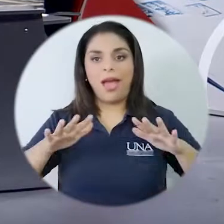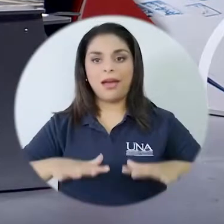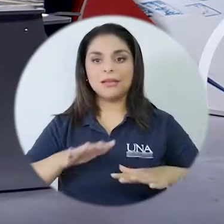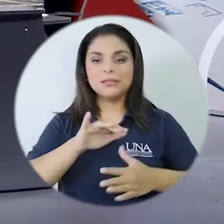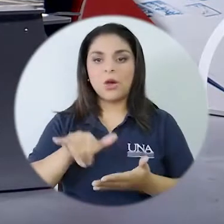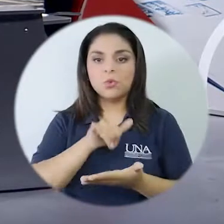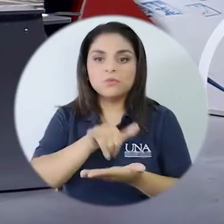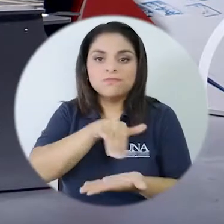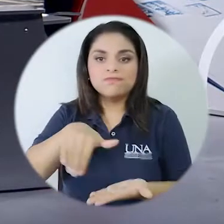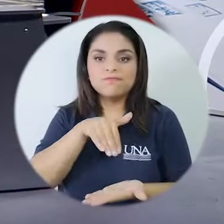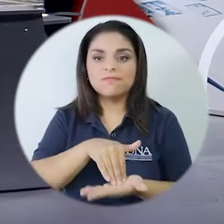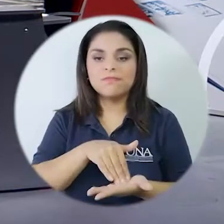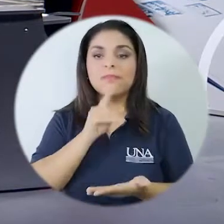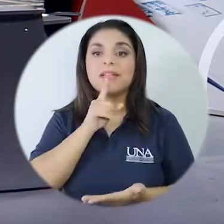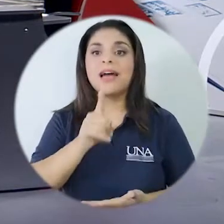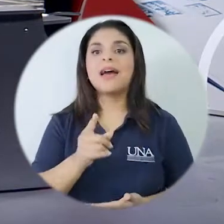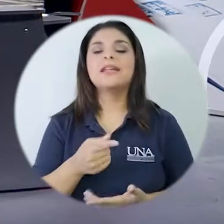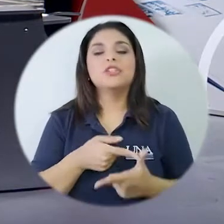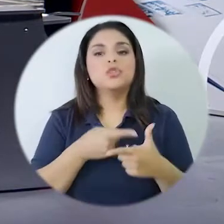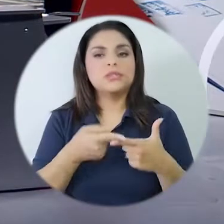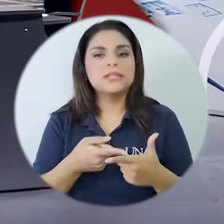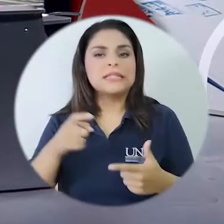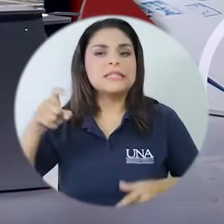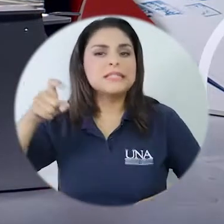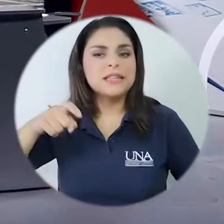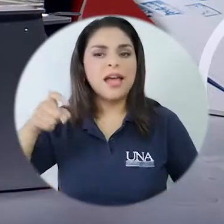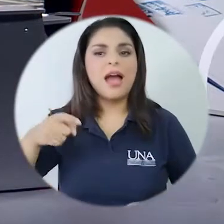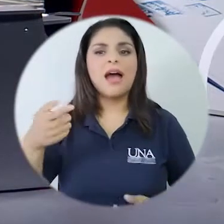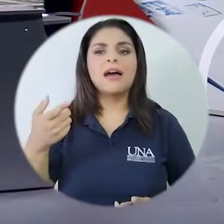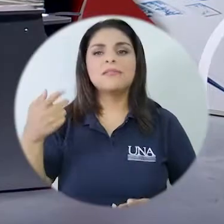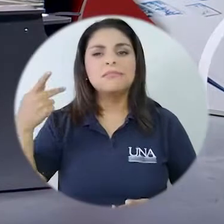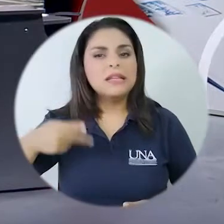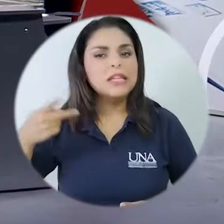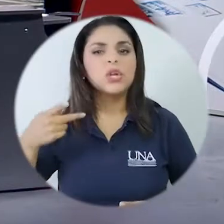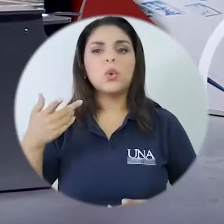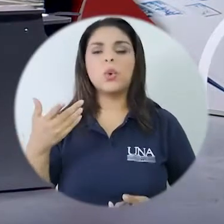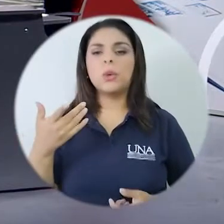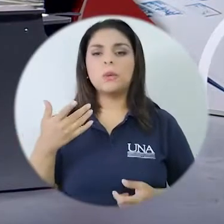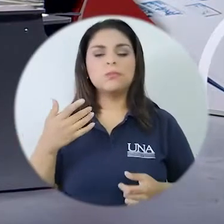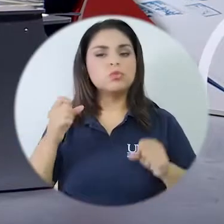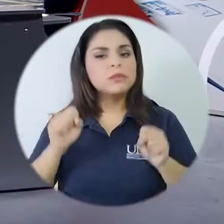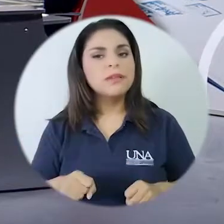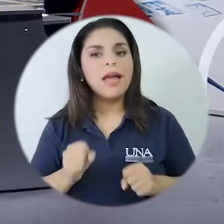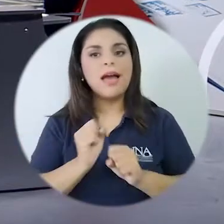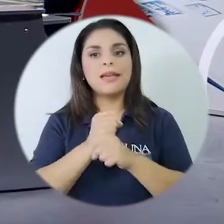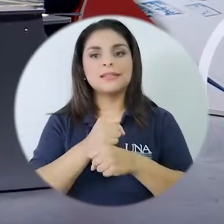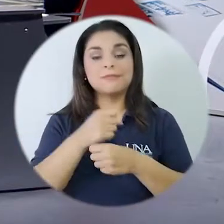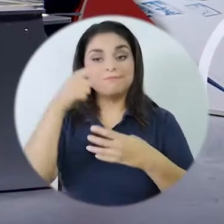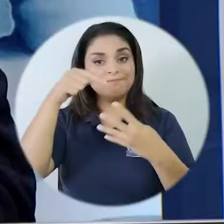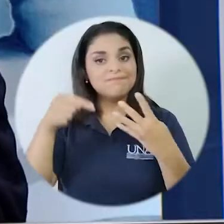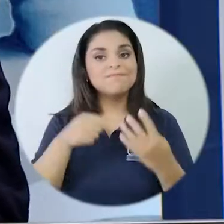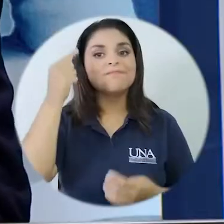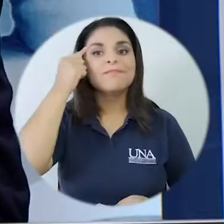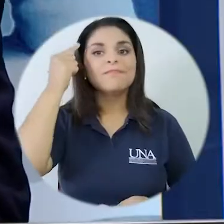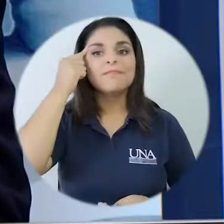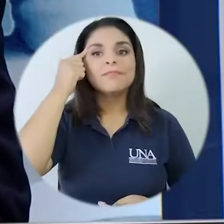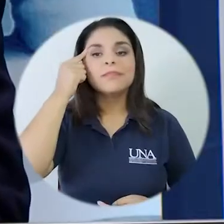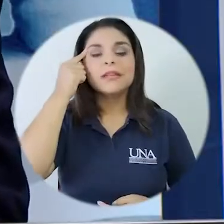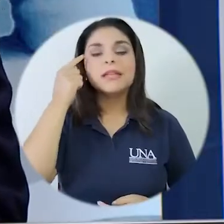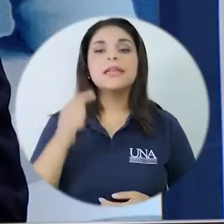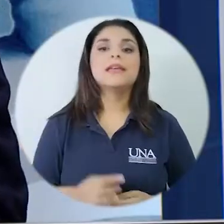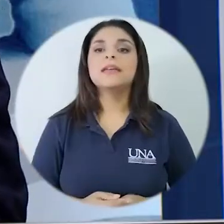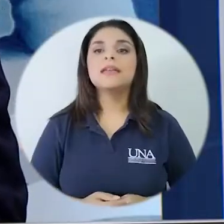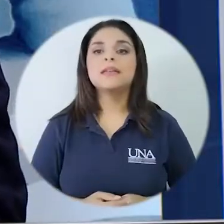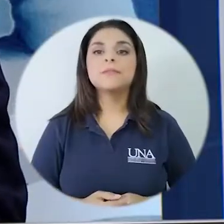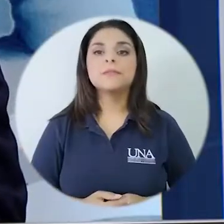Entonces, hay una relación ahí interesante entre la necesidad, el riesgo y la posibilidad de generar. De hecho, Mari,